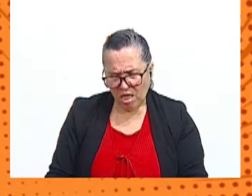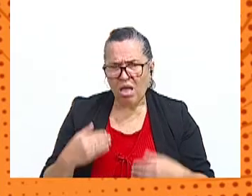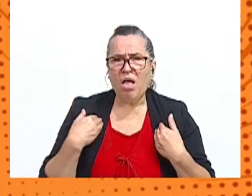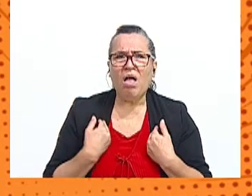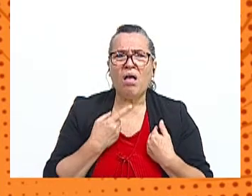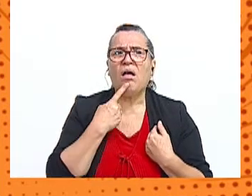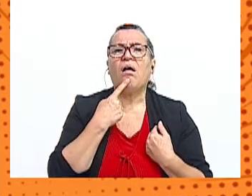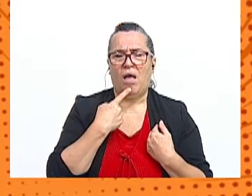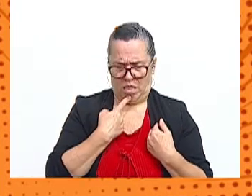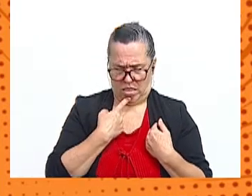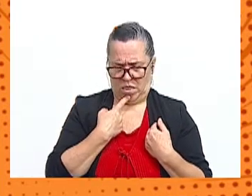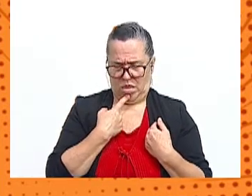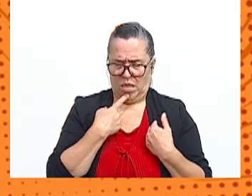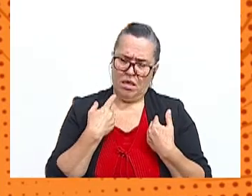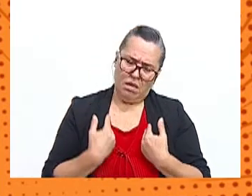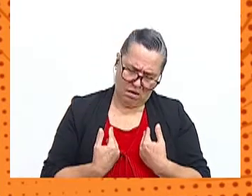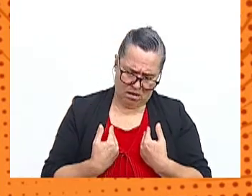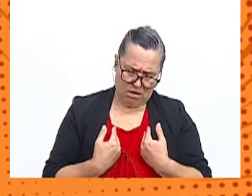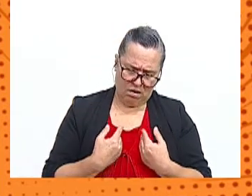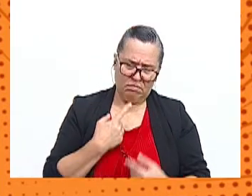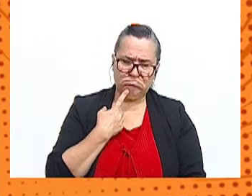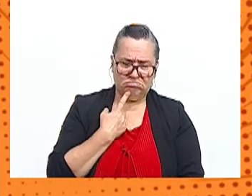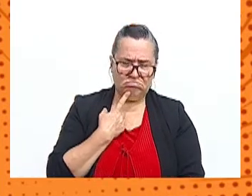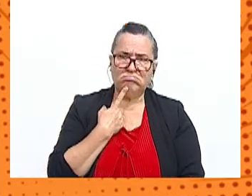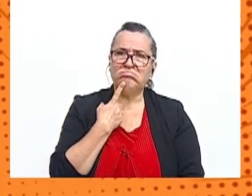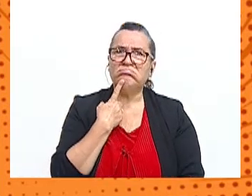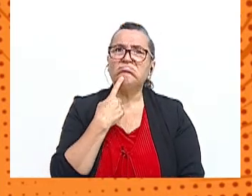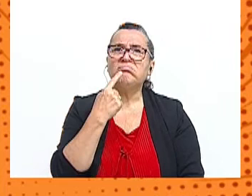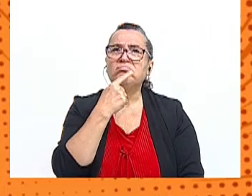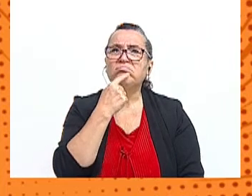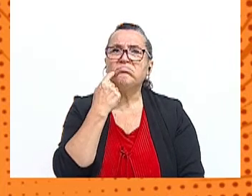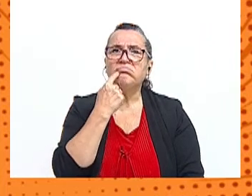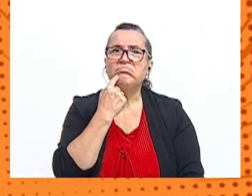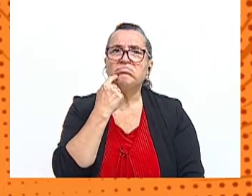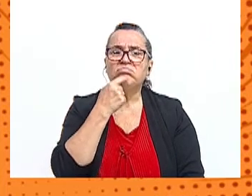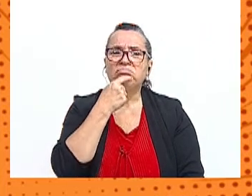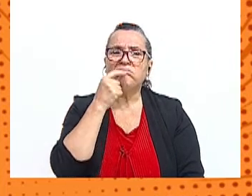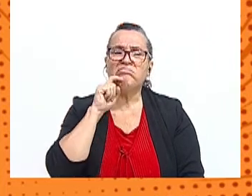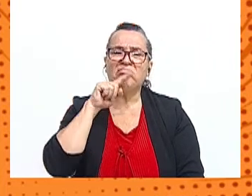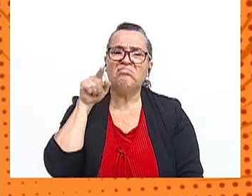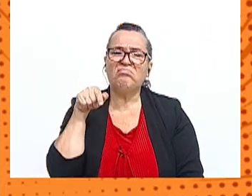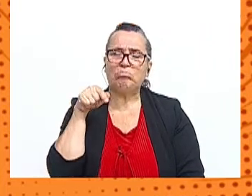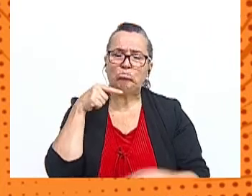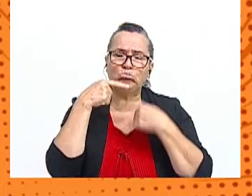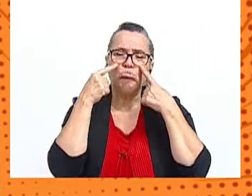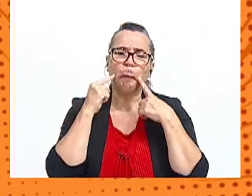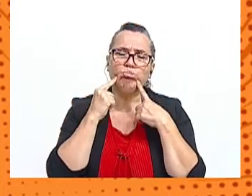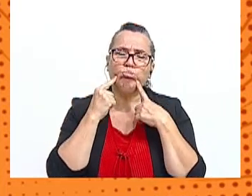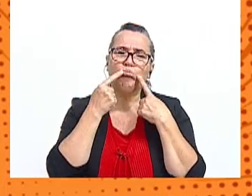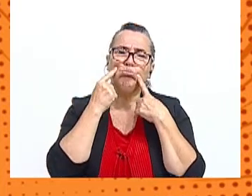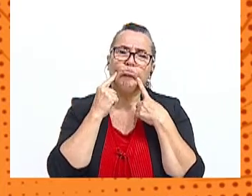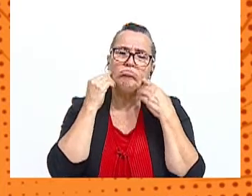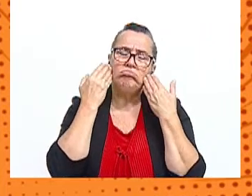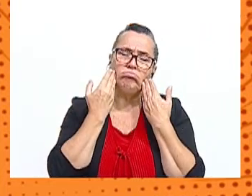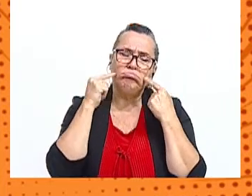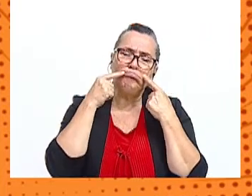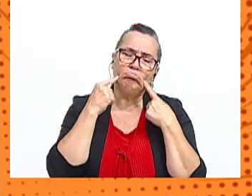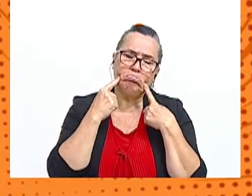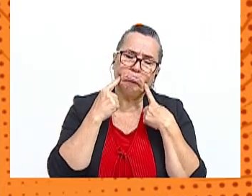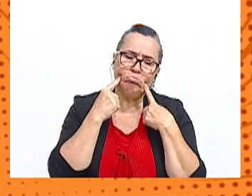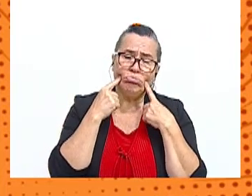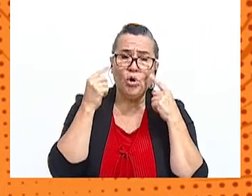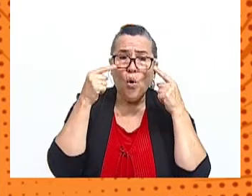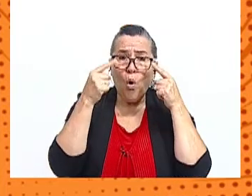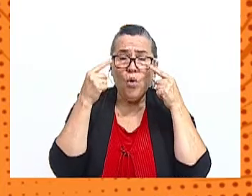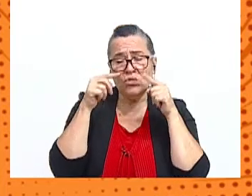mentón está bajo, su labio también caído, lo que muestra su expresión triste, y sus ojos se